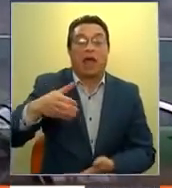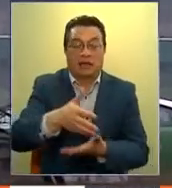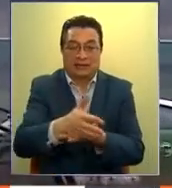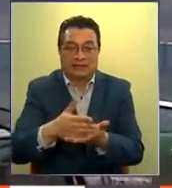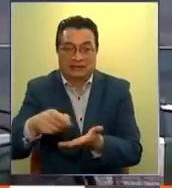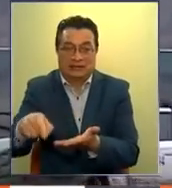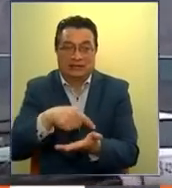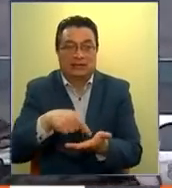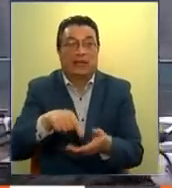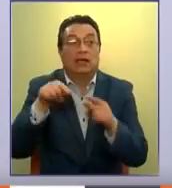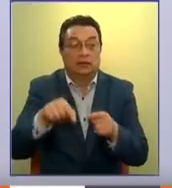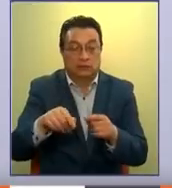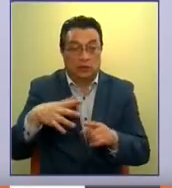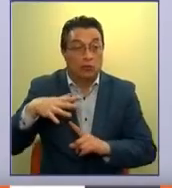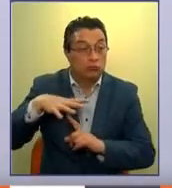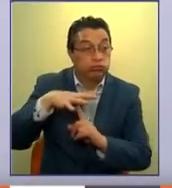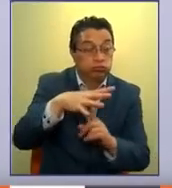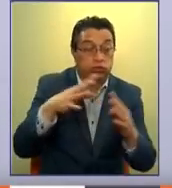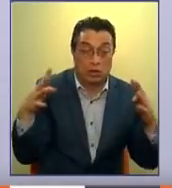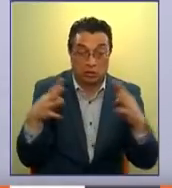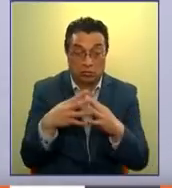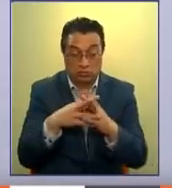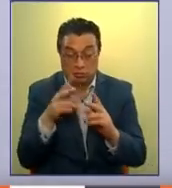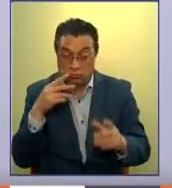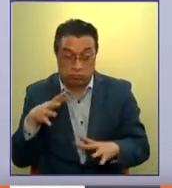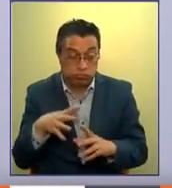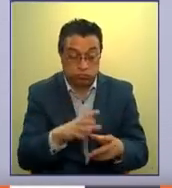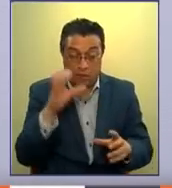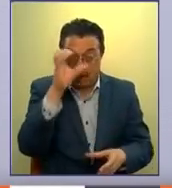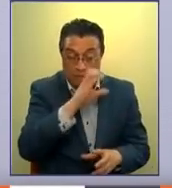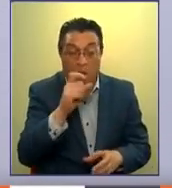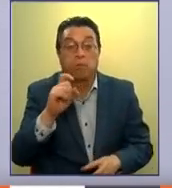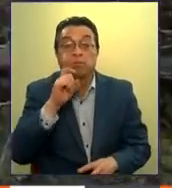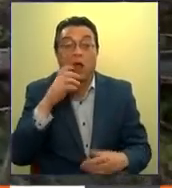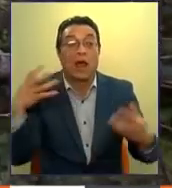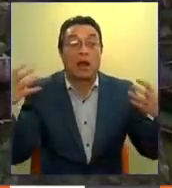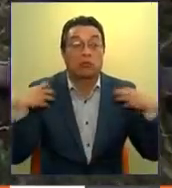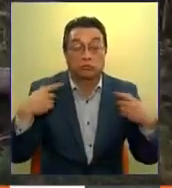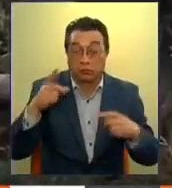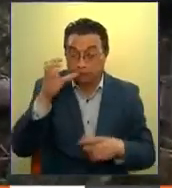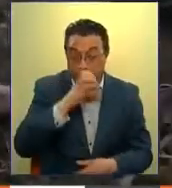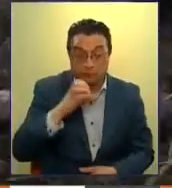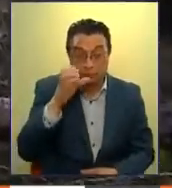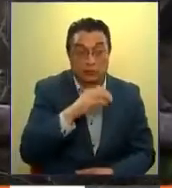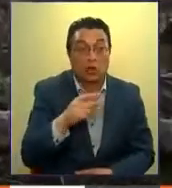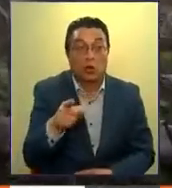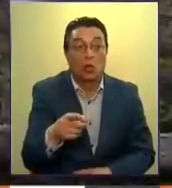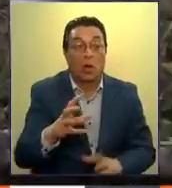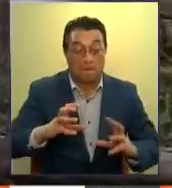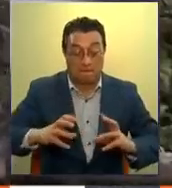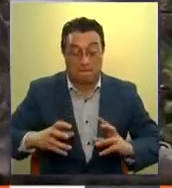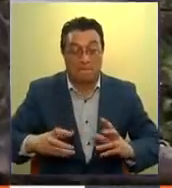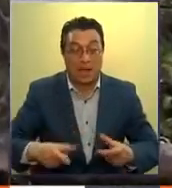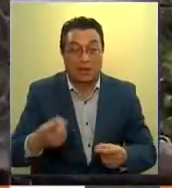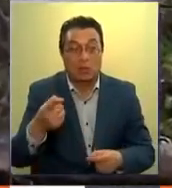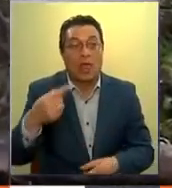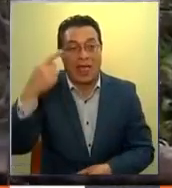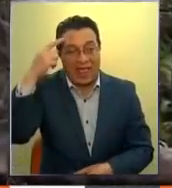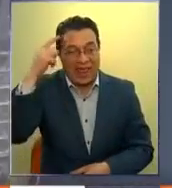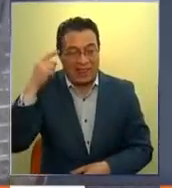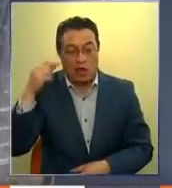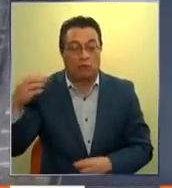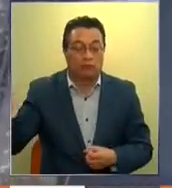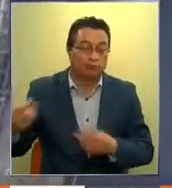un helicóptero del ejército para intentar dar con los responsables, porque uno de los maquinistas resultó herido por